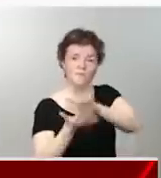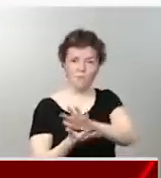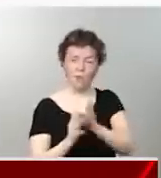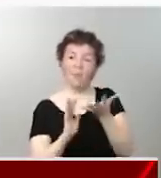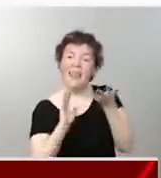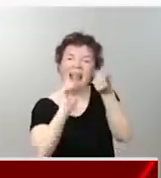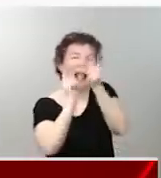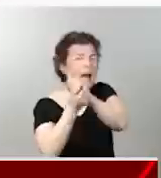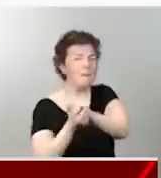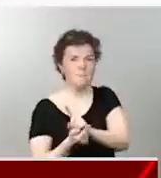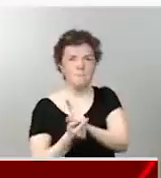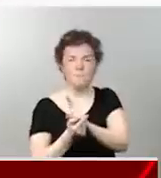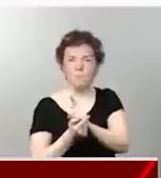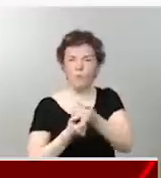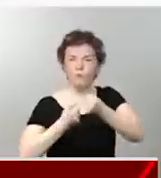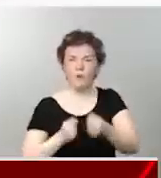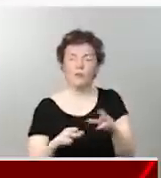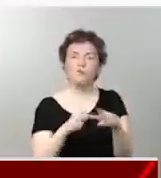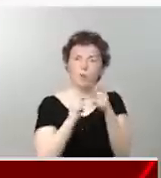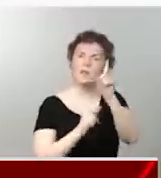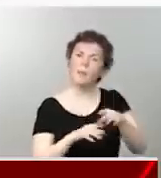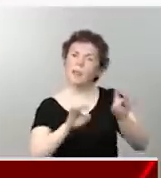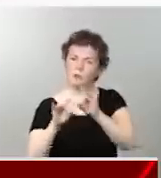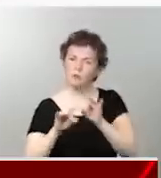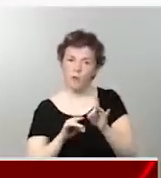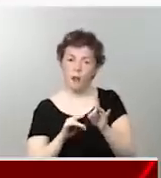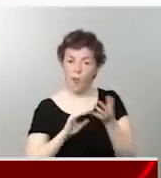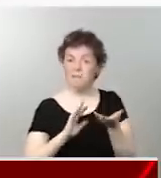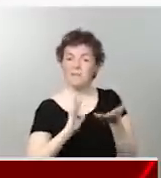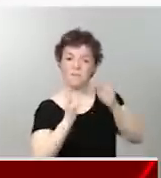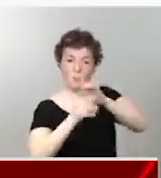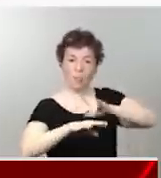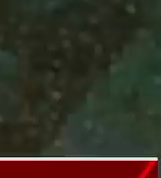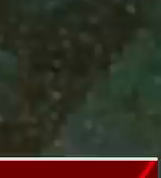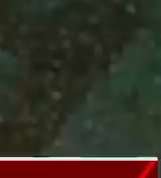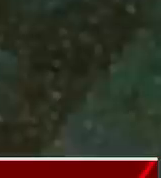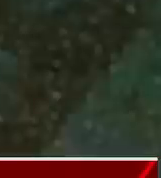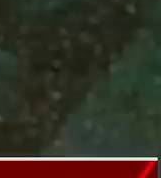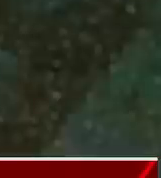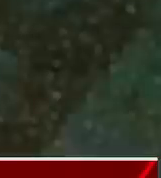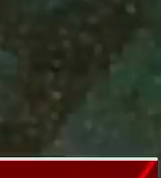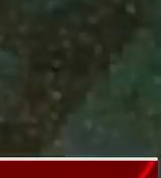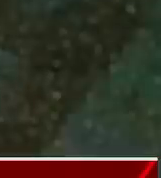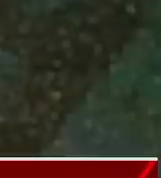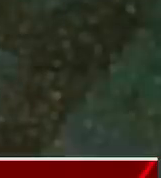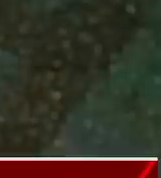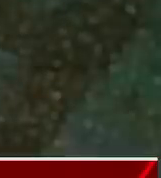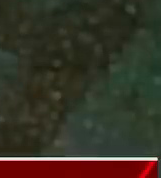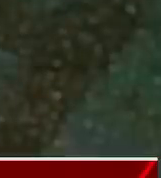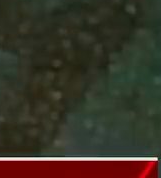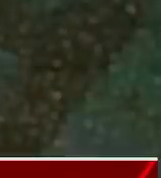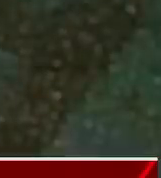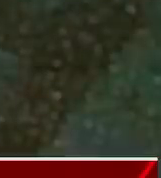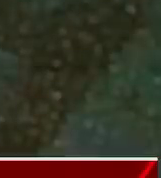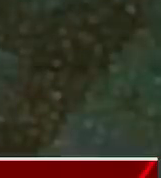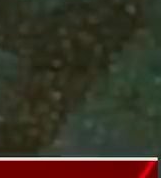las mismas mentiras, y además es gilipollas, y digo que gilipollas porque... No diga usted palabrotas, don Roberto. No, pero vamos a ver, hay que llamar a